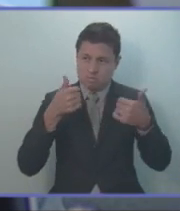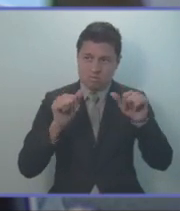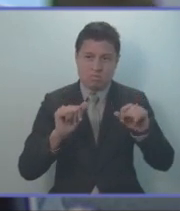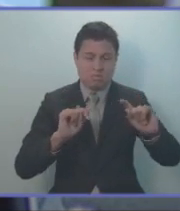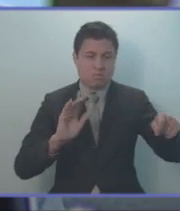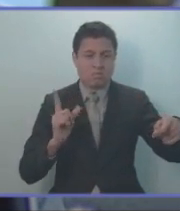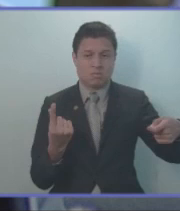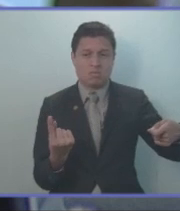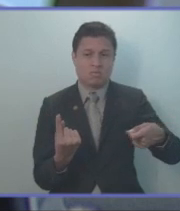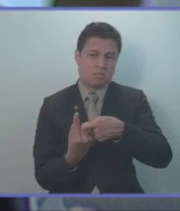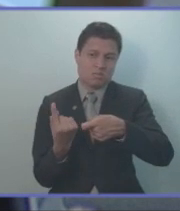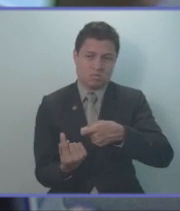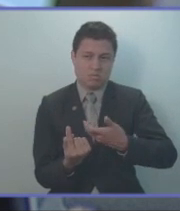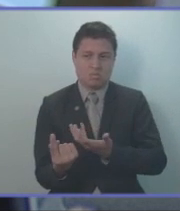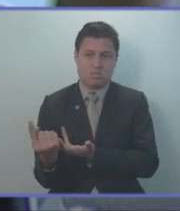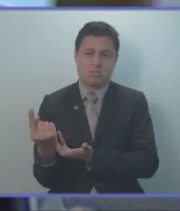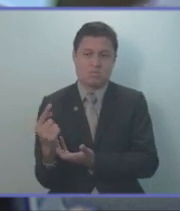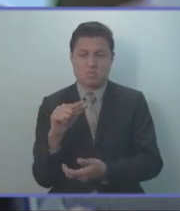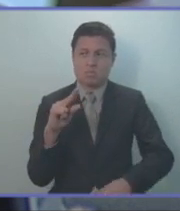venezolano Luis